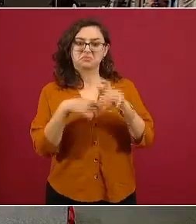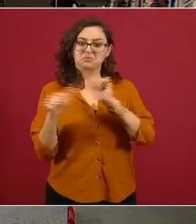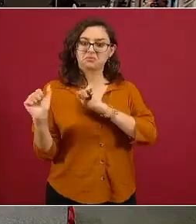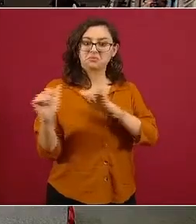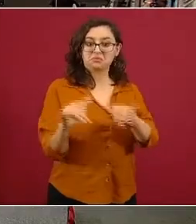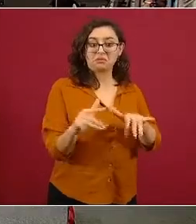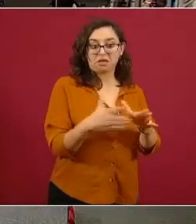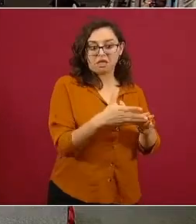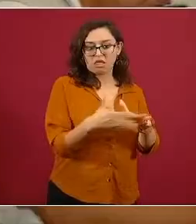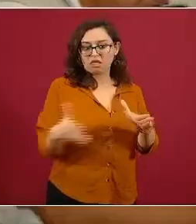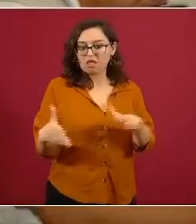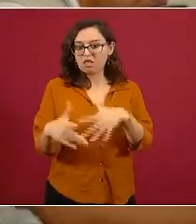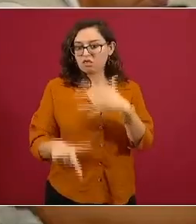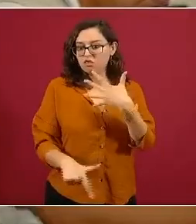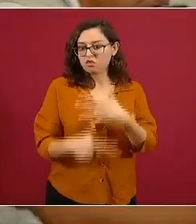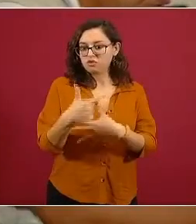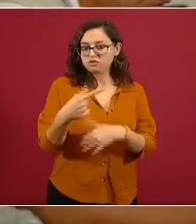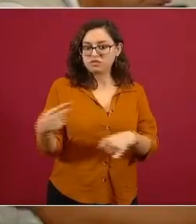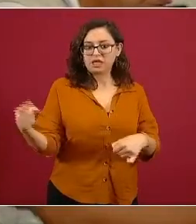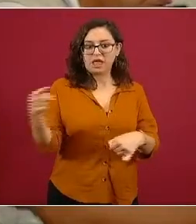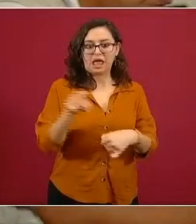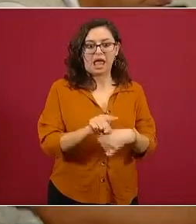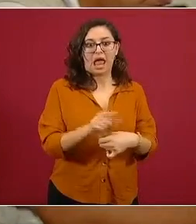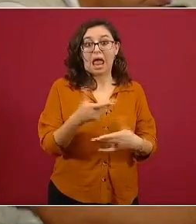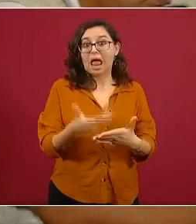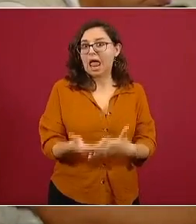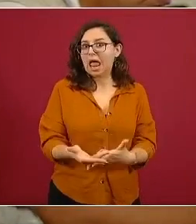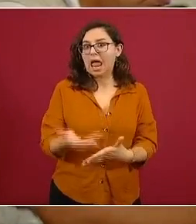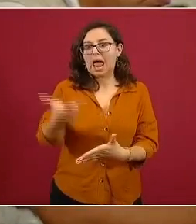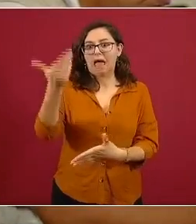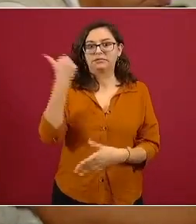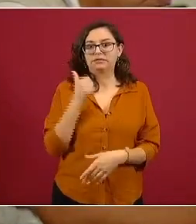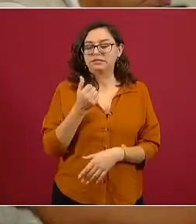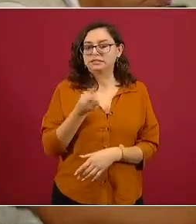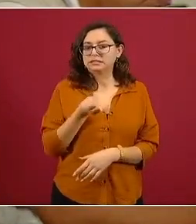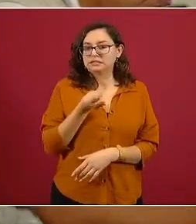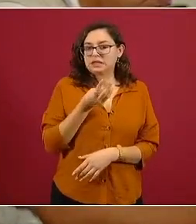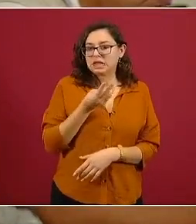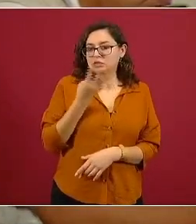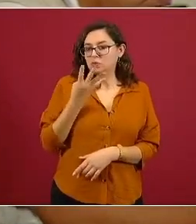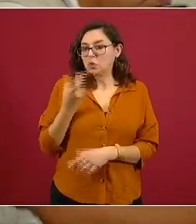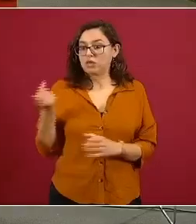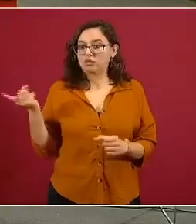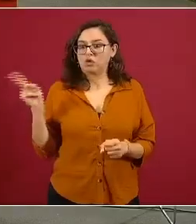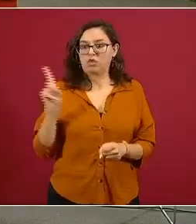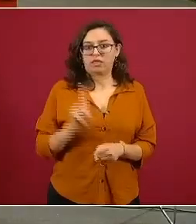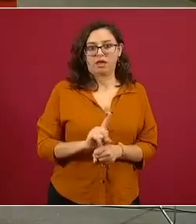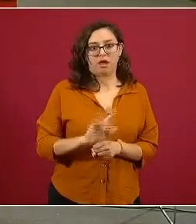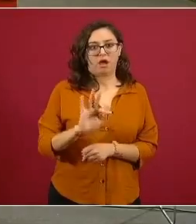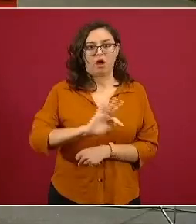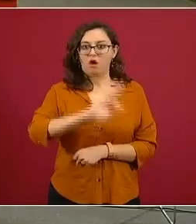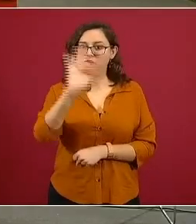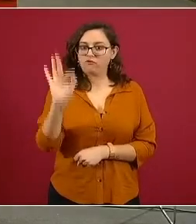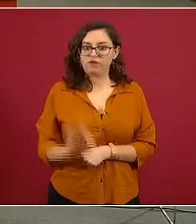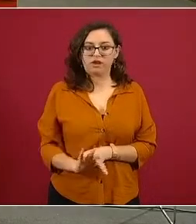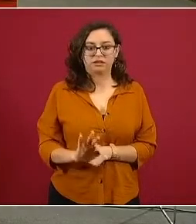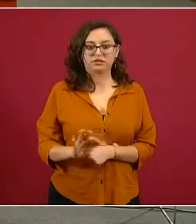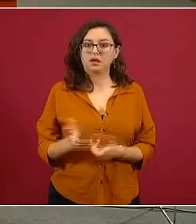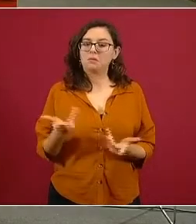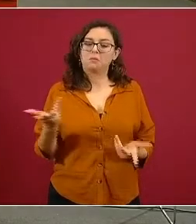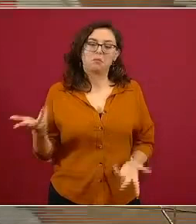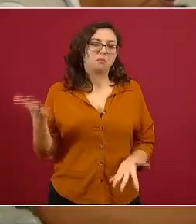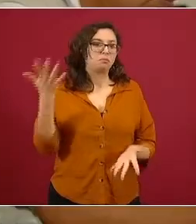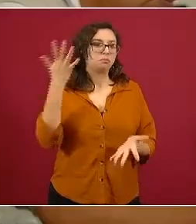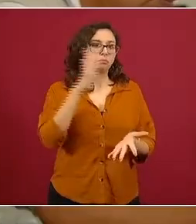del Buen Fin? Lo atractivo era que eran solamente 3-4 días, las ofertas permanecían hasta agotar